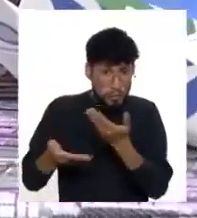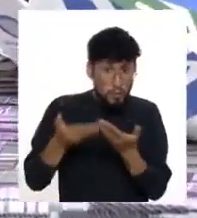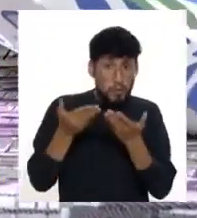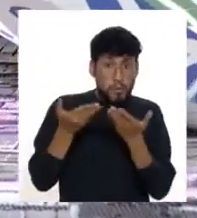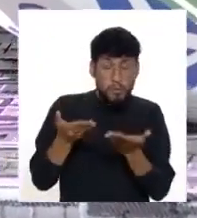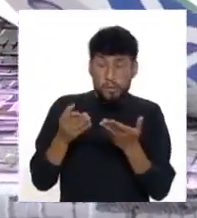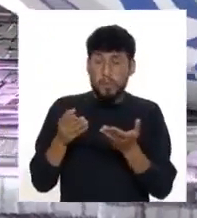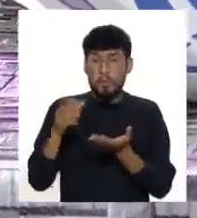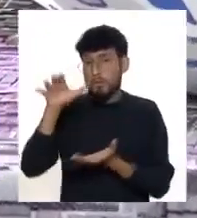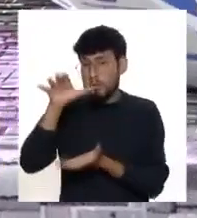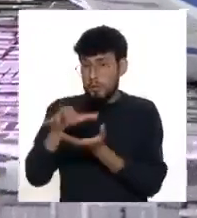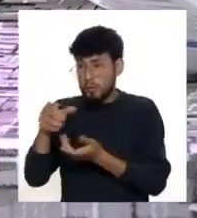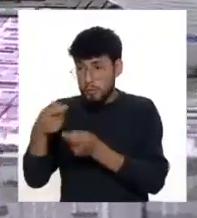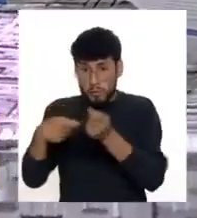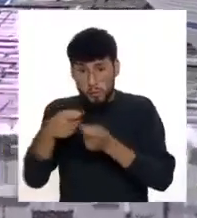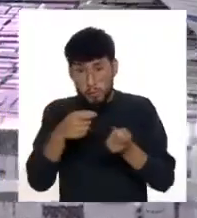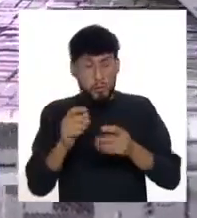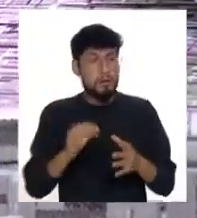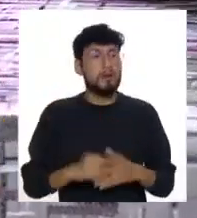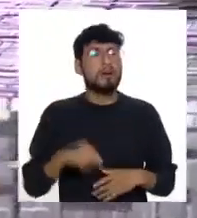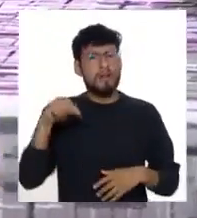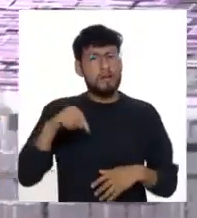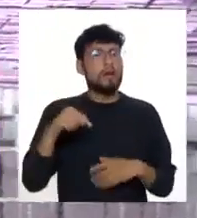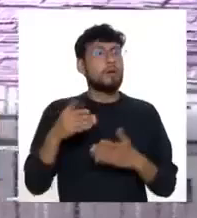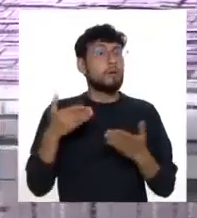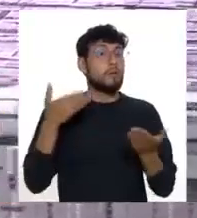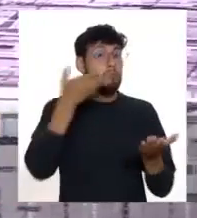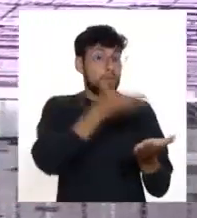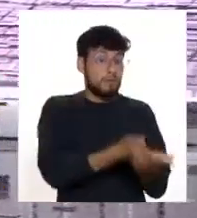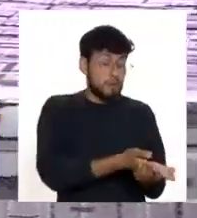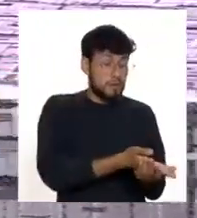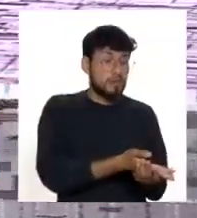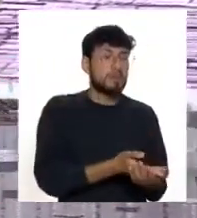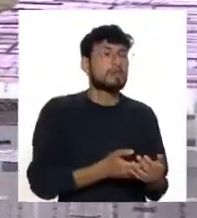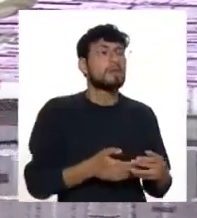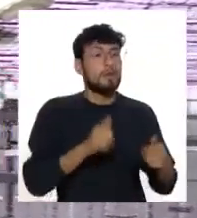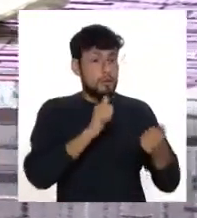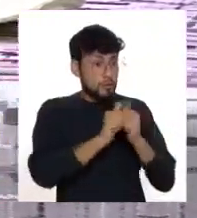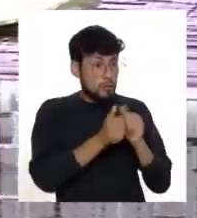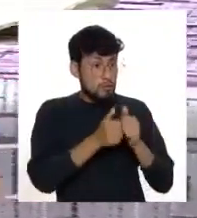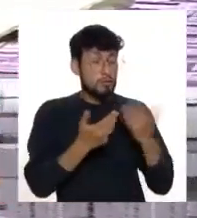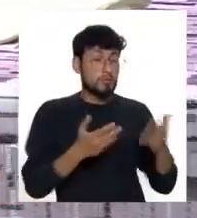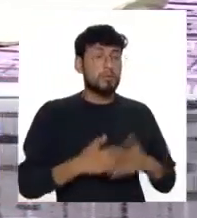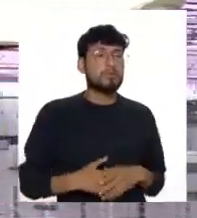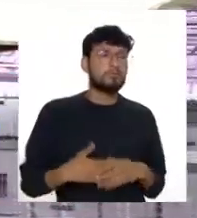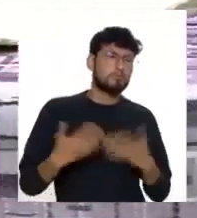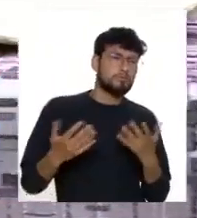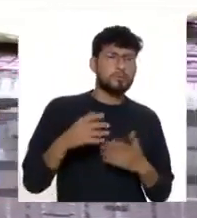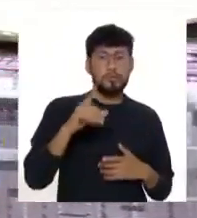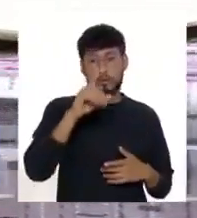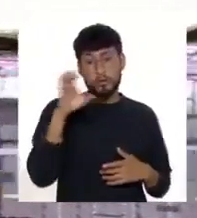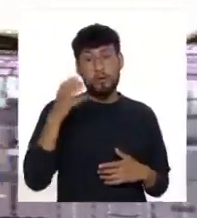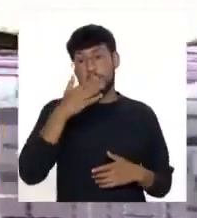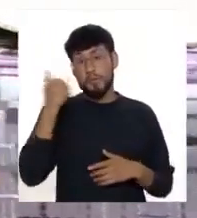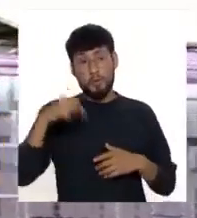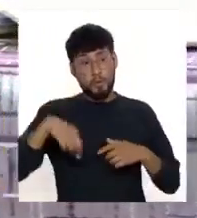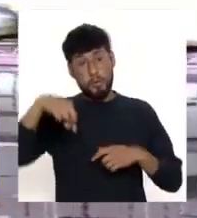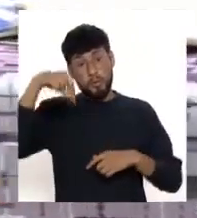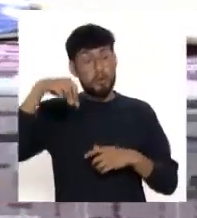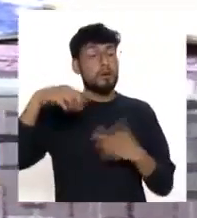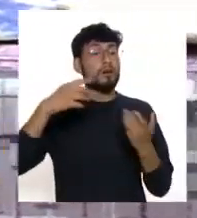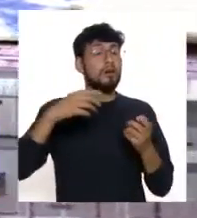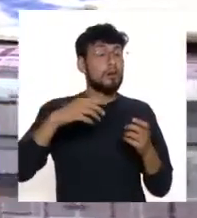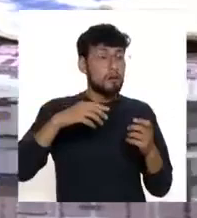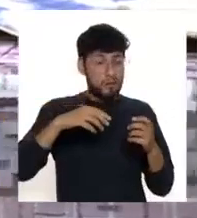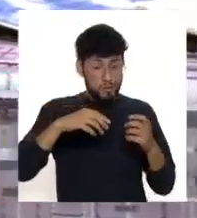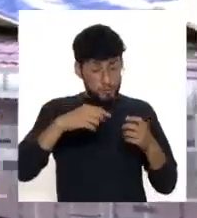sacaron un producto mínimo viable con eso viene se presentan eh concursan y a los digamos 100 mejores proyectos se